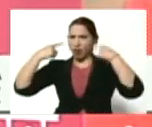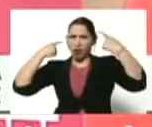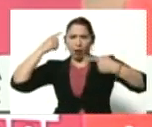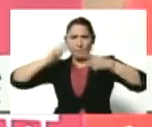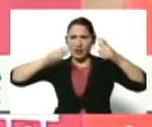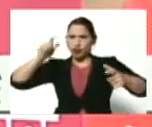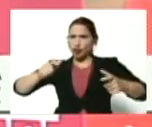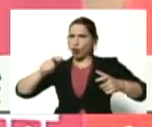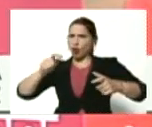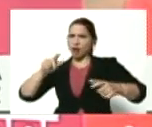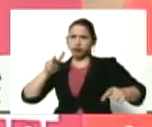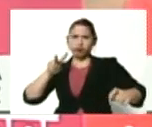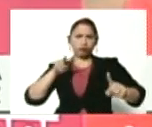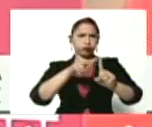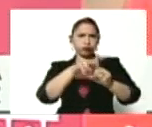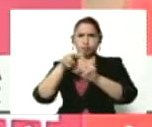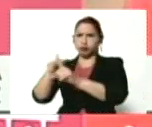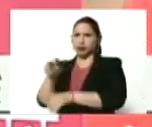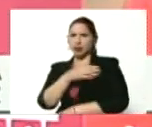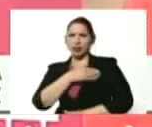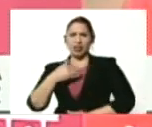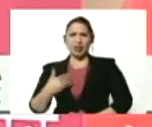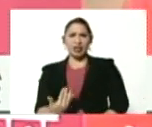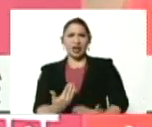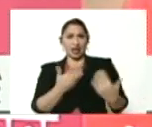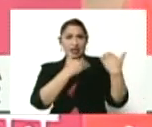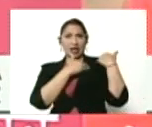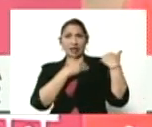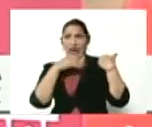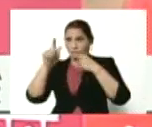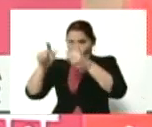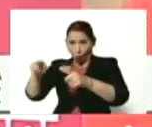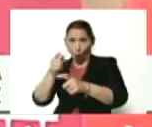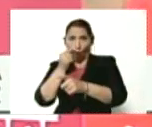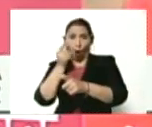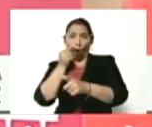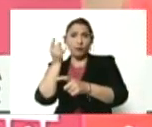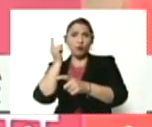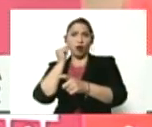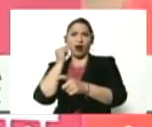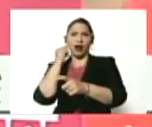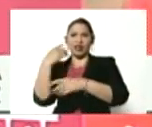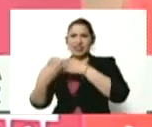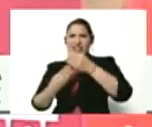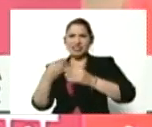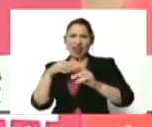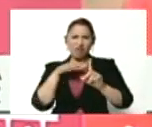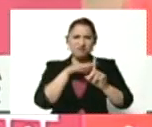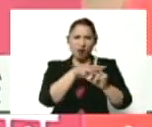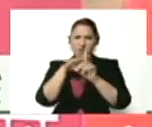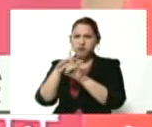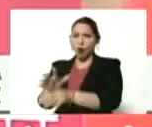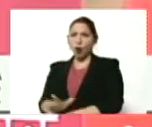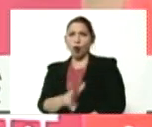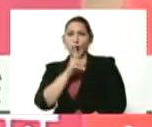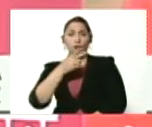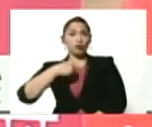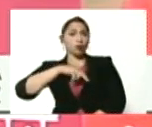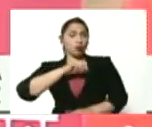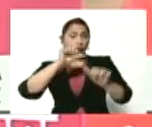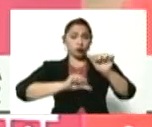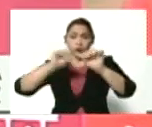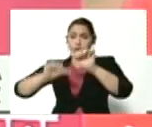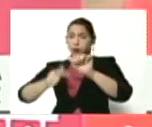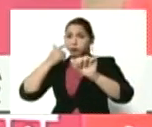muy violentas que serían las encargadas de que se perpetraran todos estos crímenes que hoy vamos a